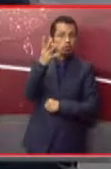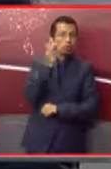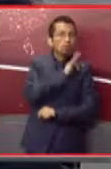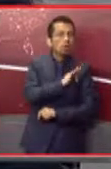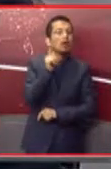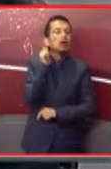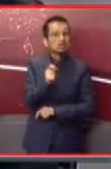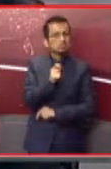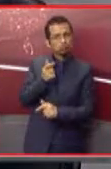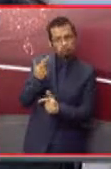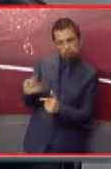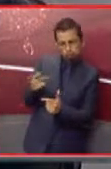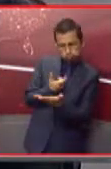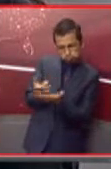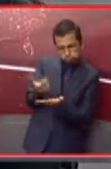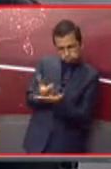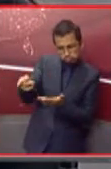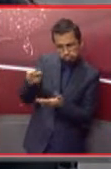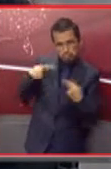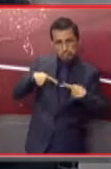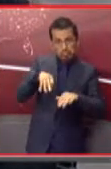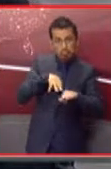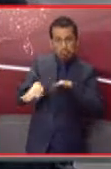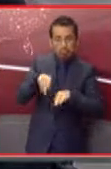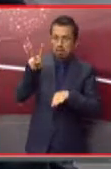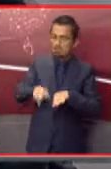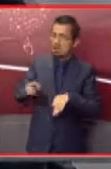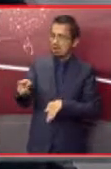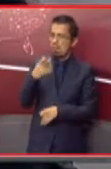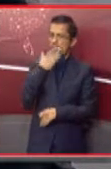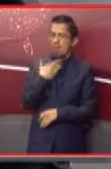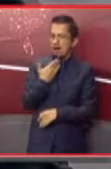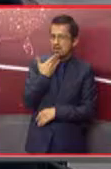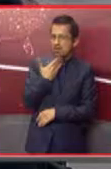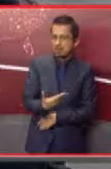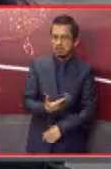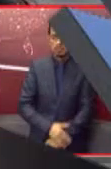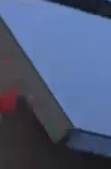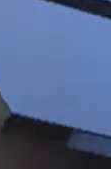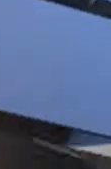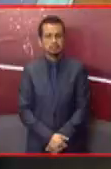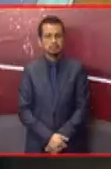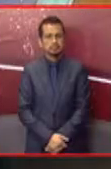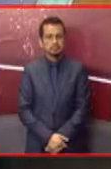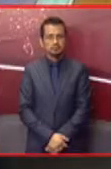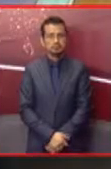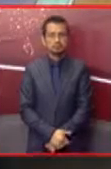los salarios de los trabajadores menos favorecidos.